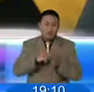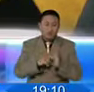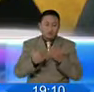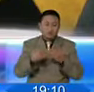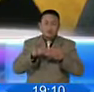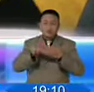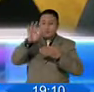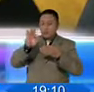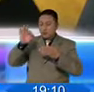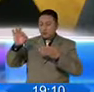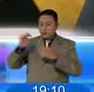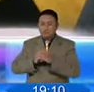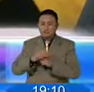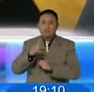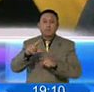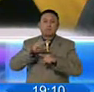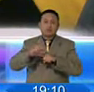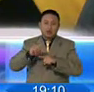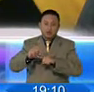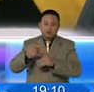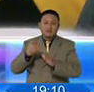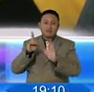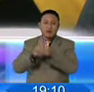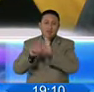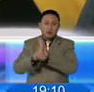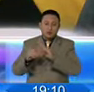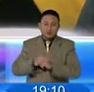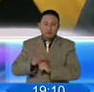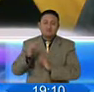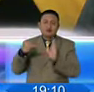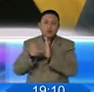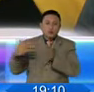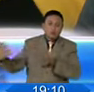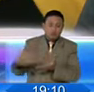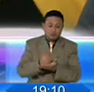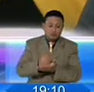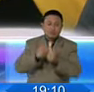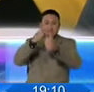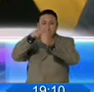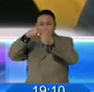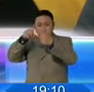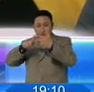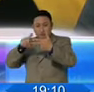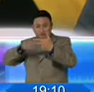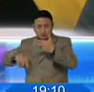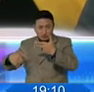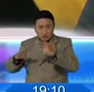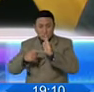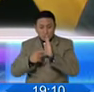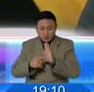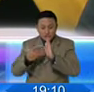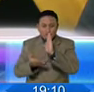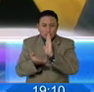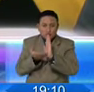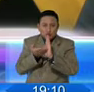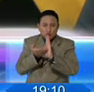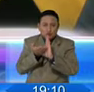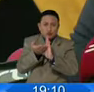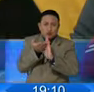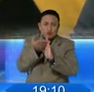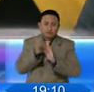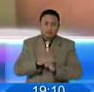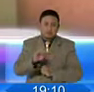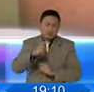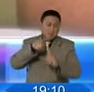cuenta de actividad económica, crédito, depósitos, recaudación tributaria, las tres muestran una clara tendencia y consistentemente de